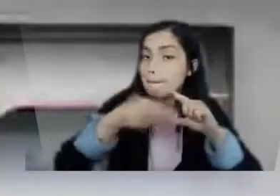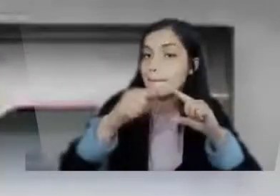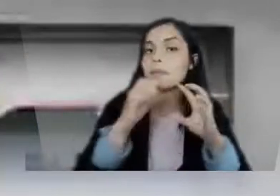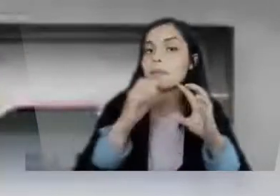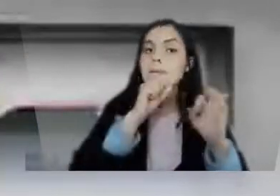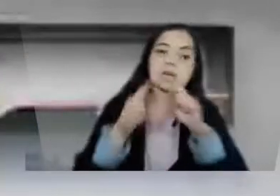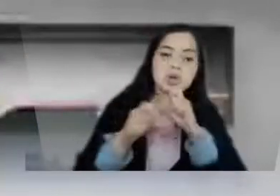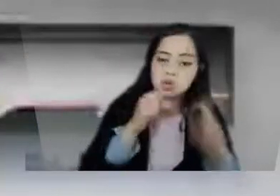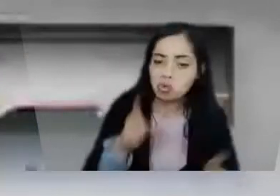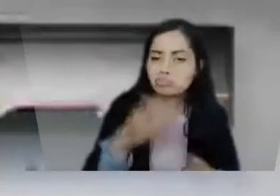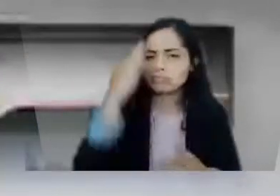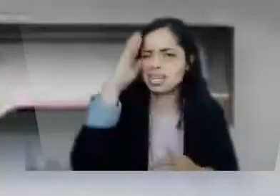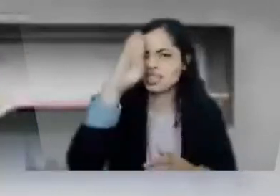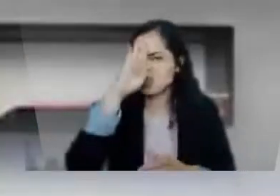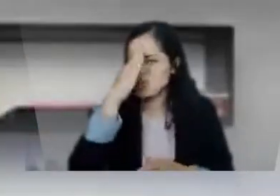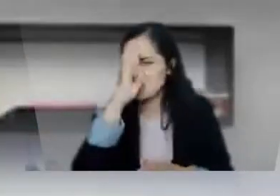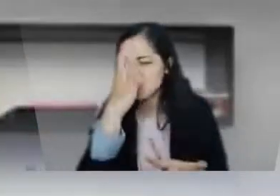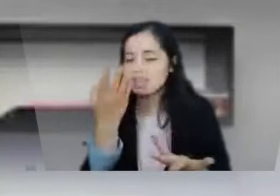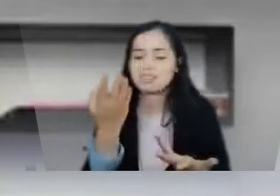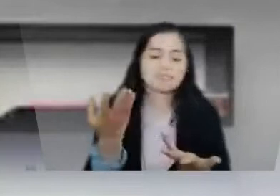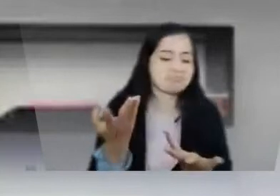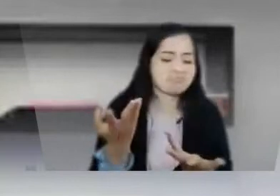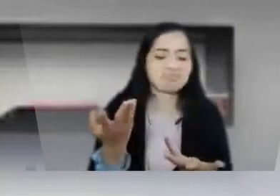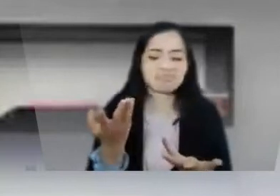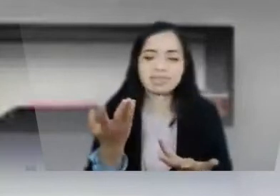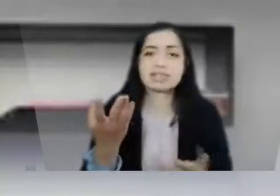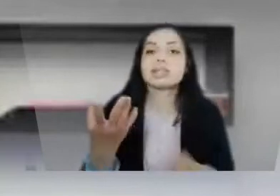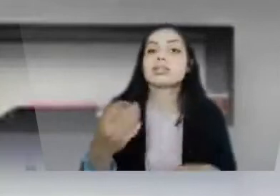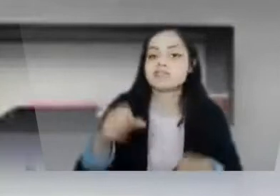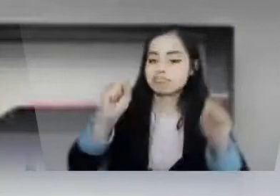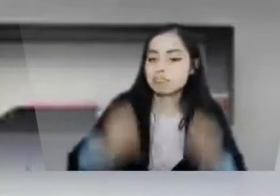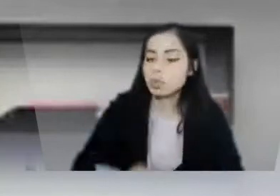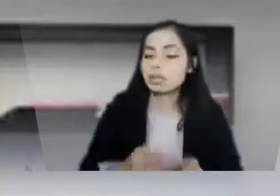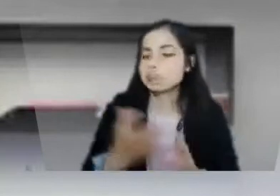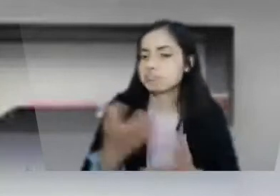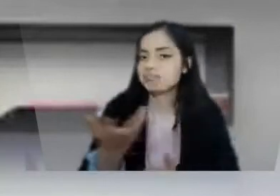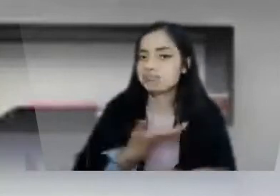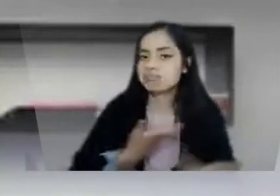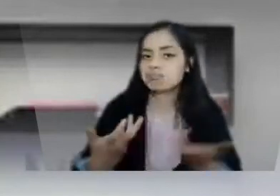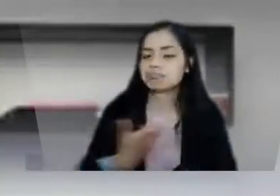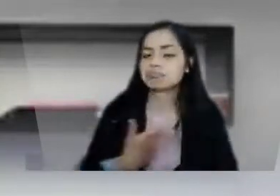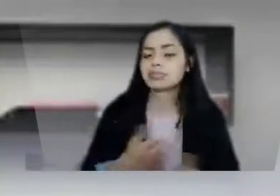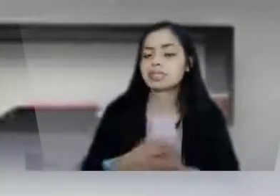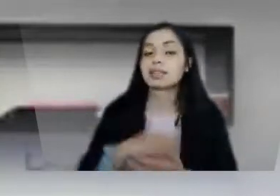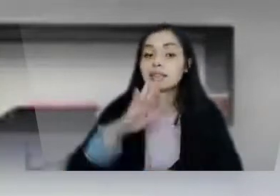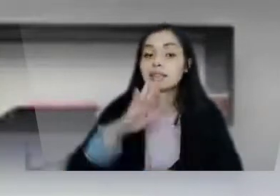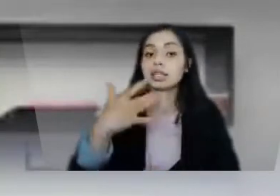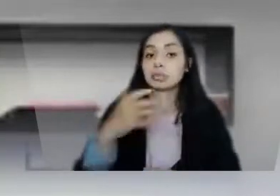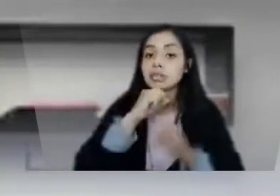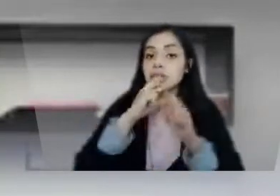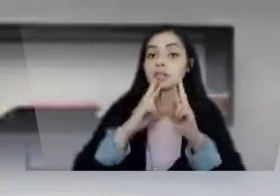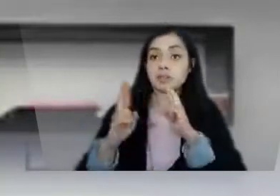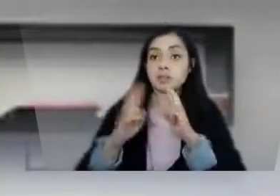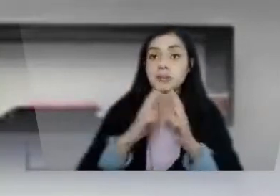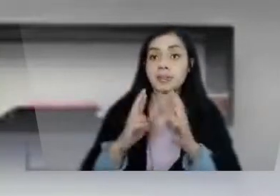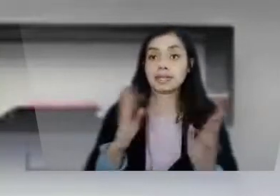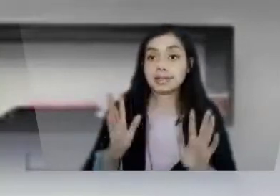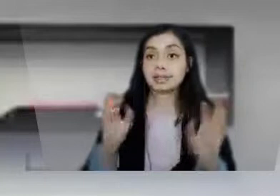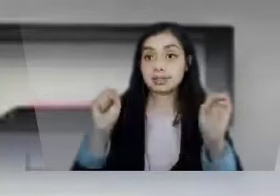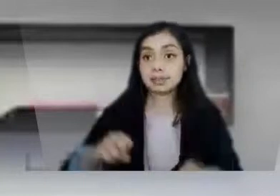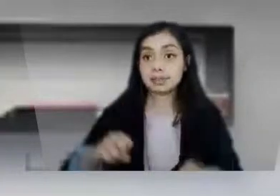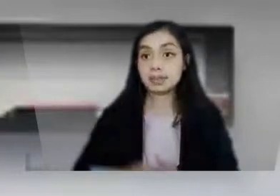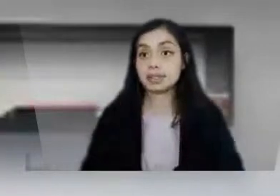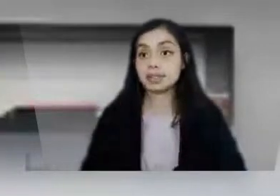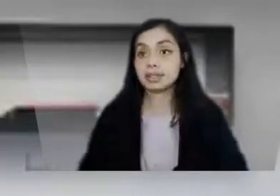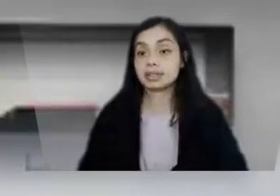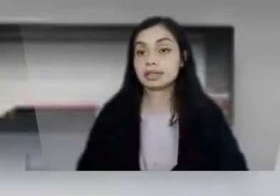tan importante, El País de las Aves, como parte de las expediciones Bio, Alas, Cantos y Colores, que ahorita transmitiremos